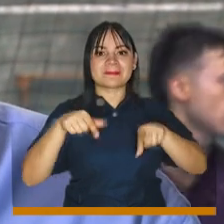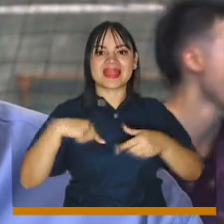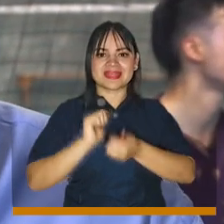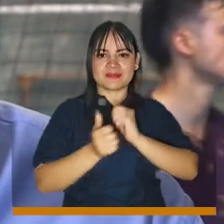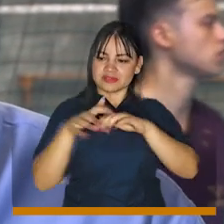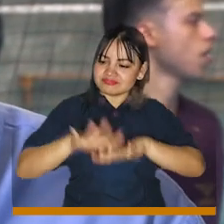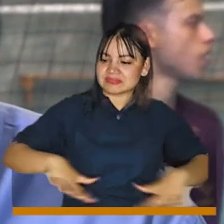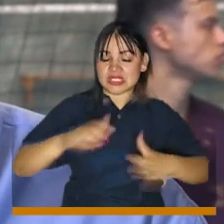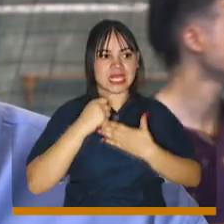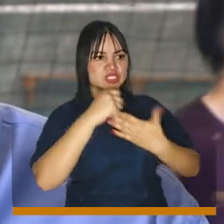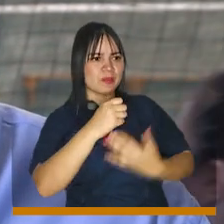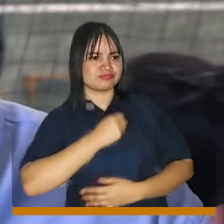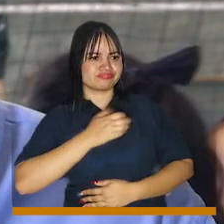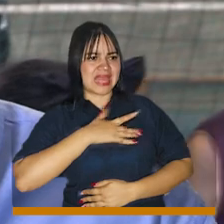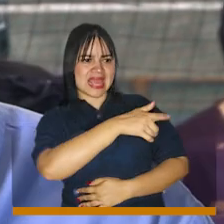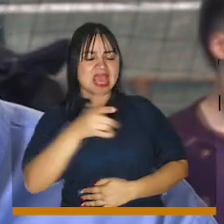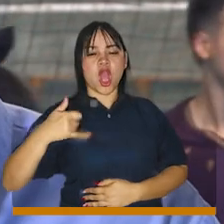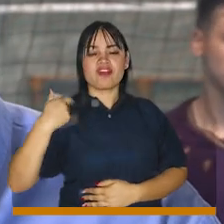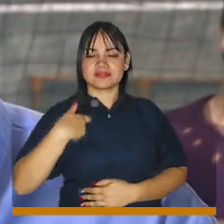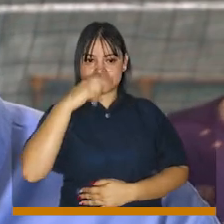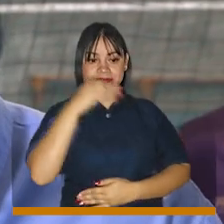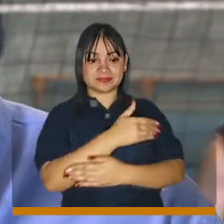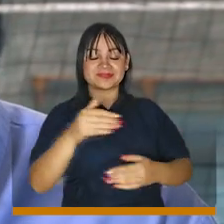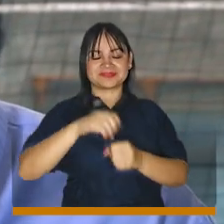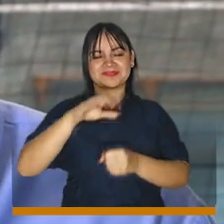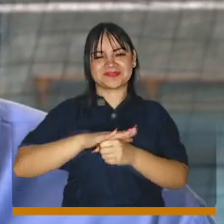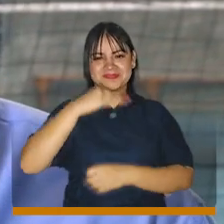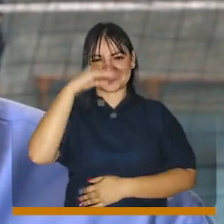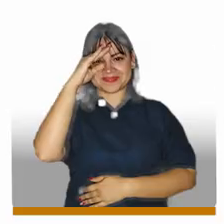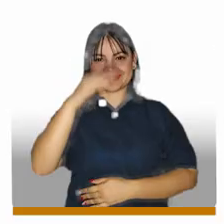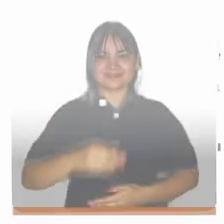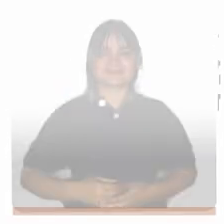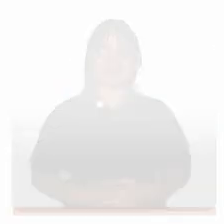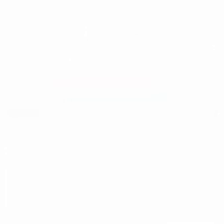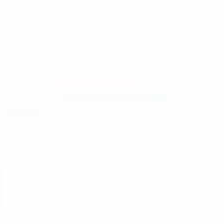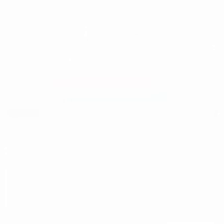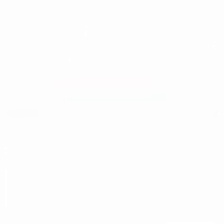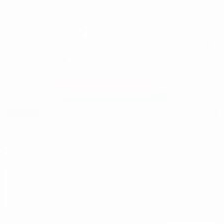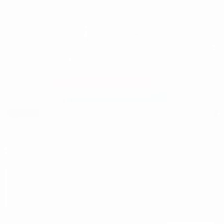ayudan a generar oportunidades para nuestros jóvenes y nuestros niños en el distrito de Medellín.